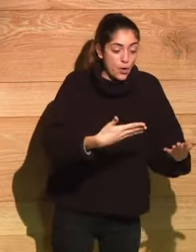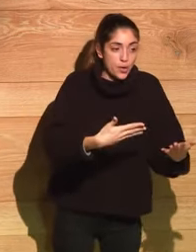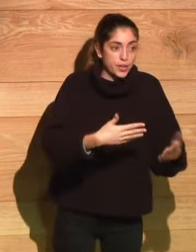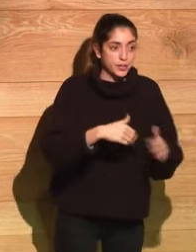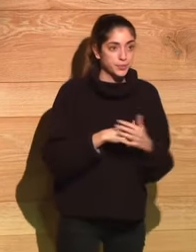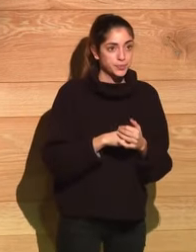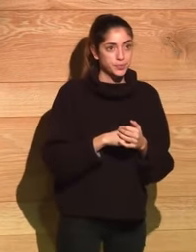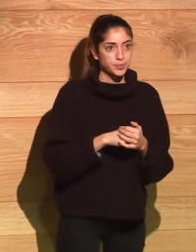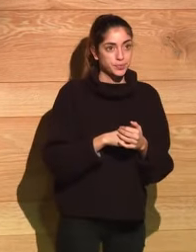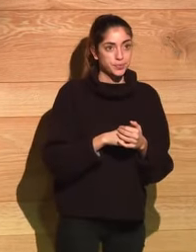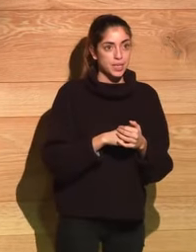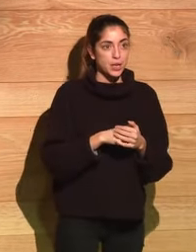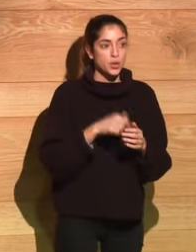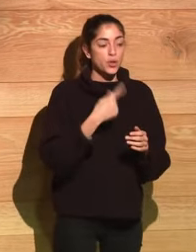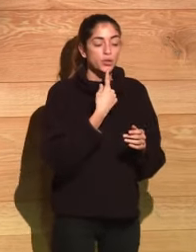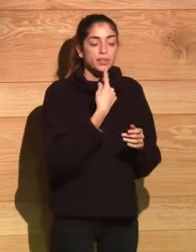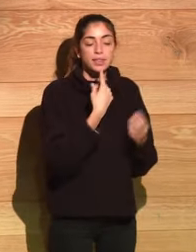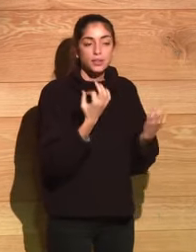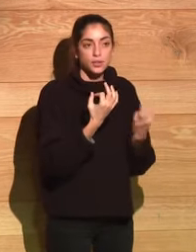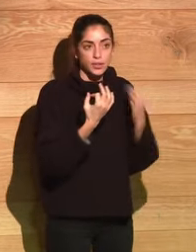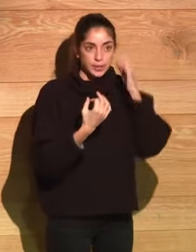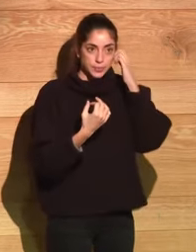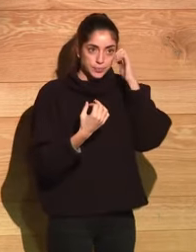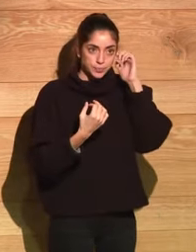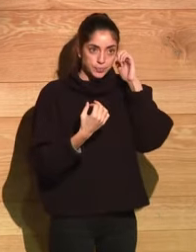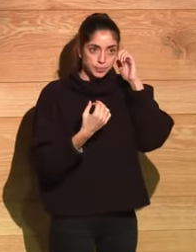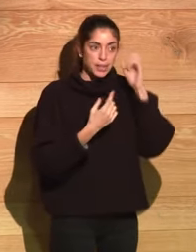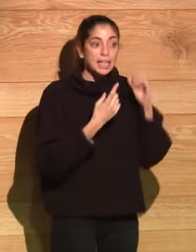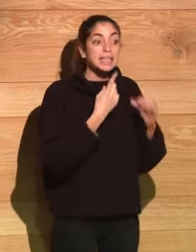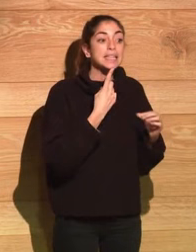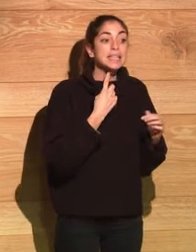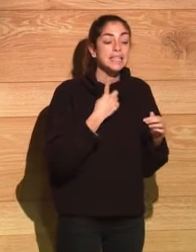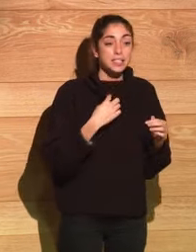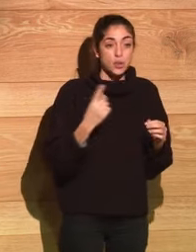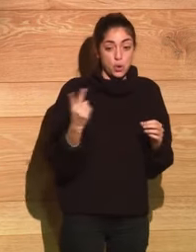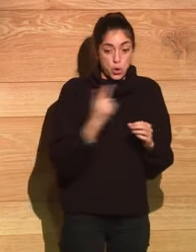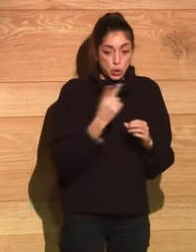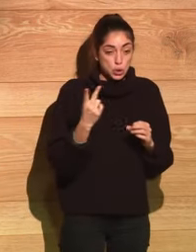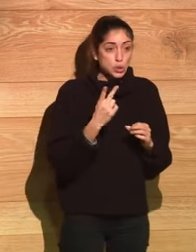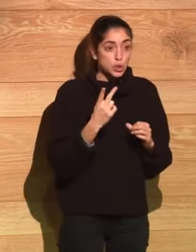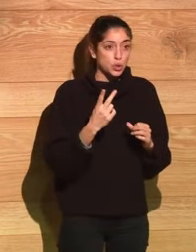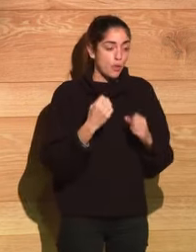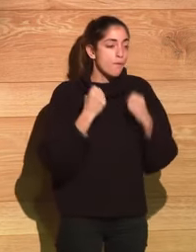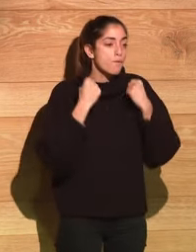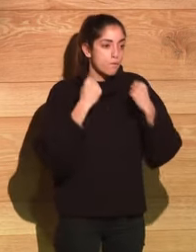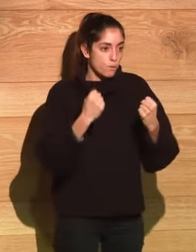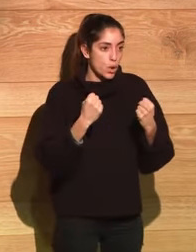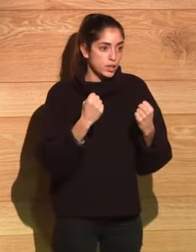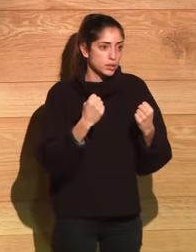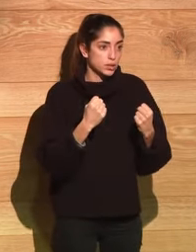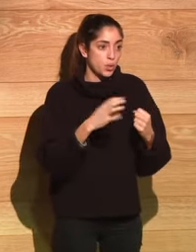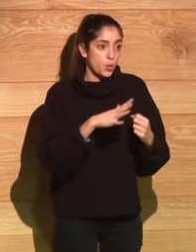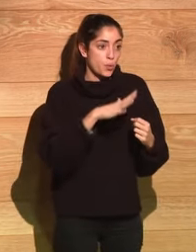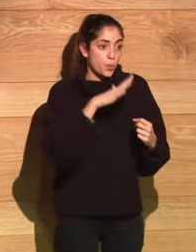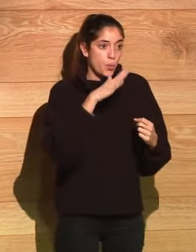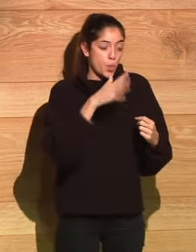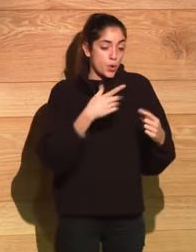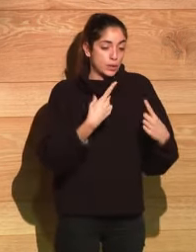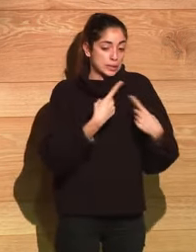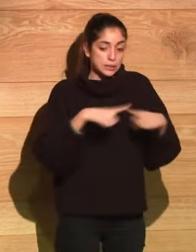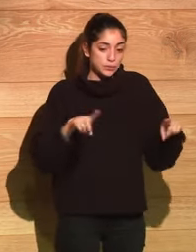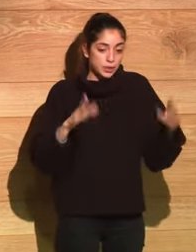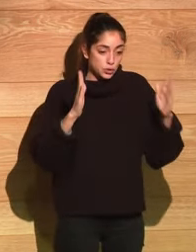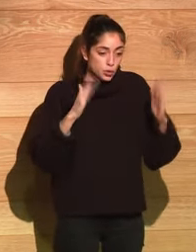Pues yo lo único que te puedo decir sobre eso, que es un deseo tan fuerte como el otro, es decir, o sea, que no hay diferencia porque es deseo, pero